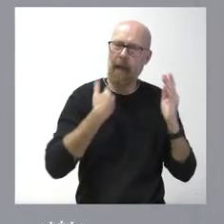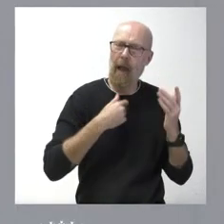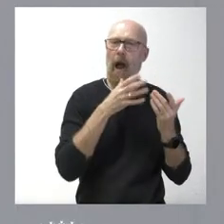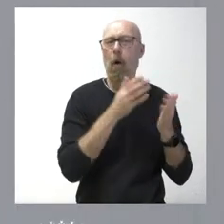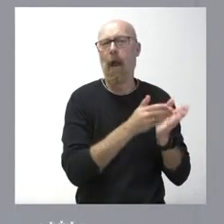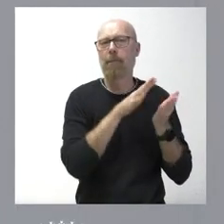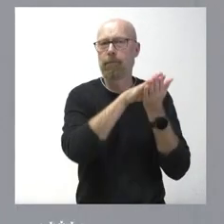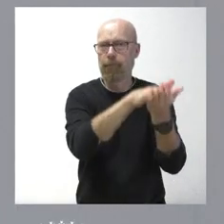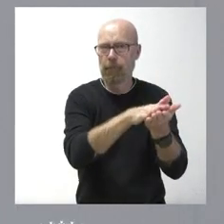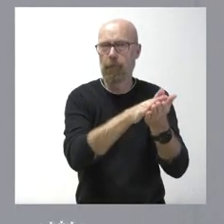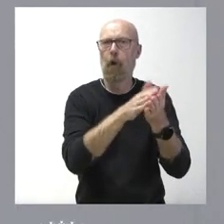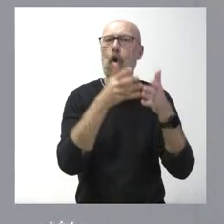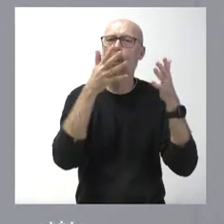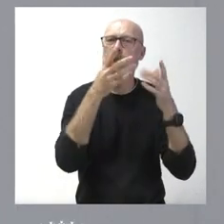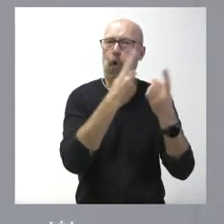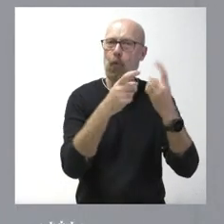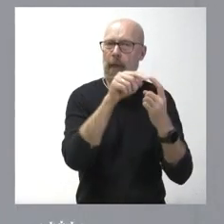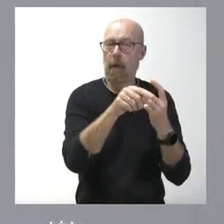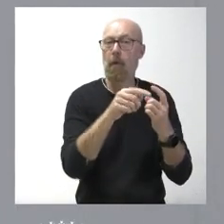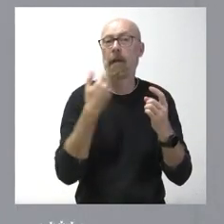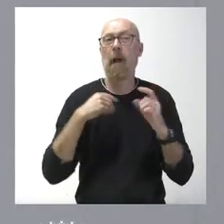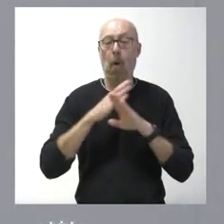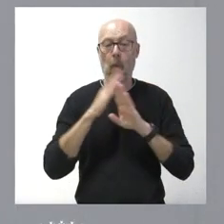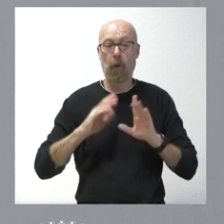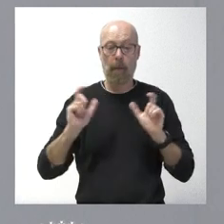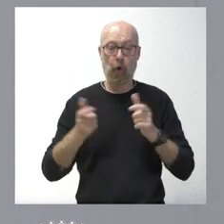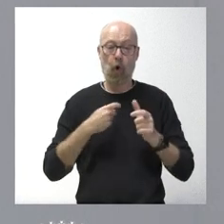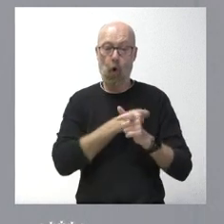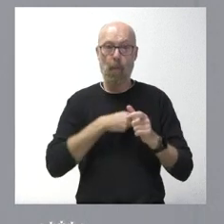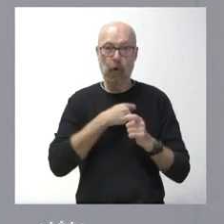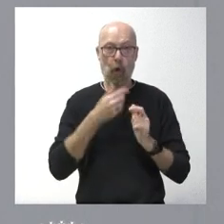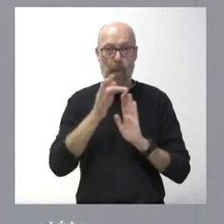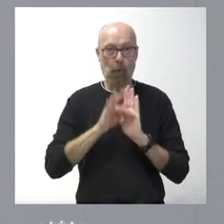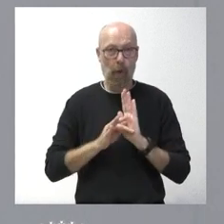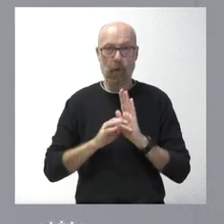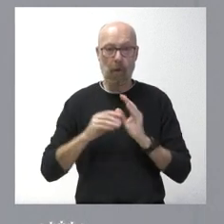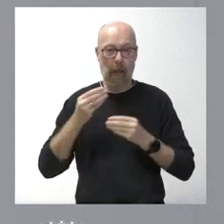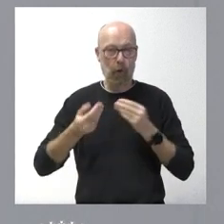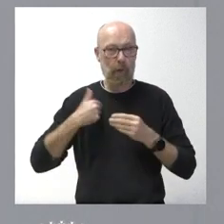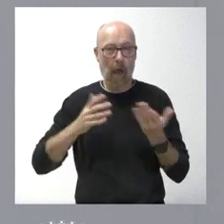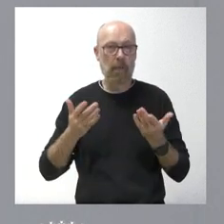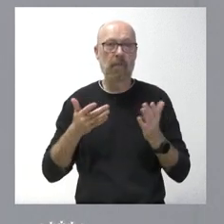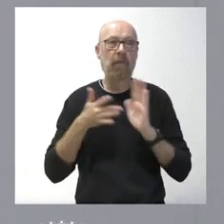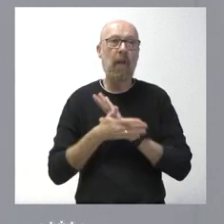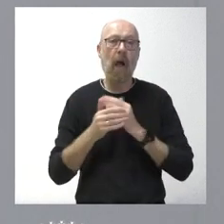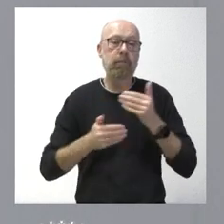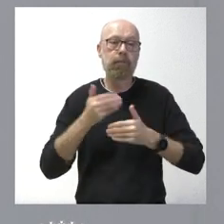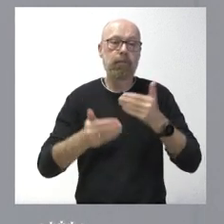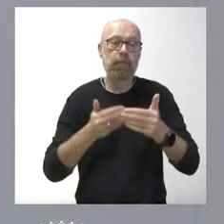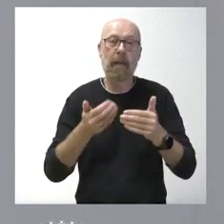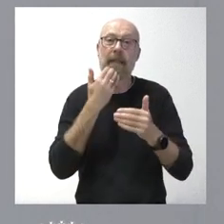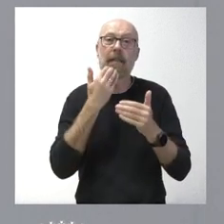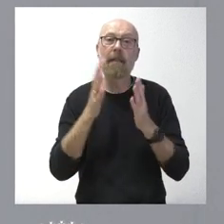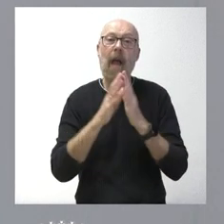ya celebrada la última reunión de la comisión funcional del presupuesto y por tanto cuando tengamos ya cualquier nuevo acuerdo del